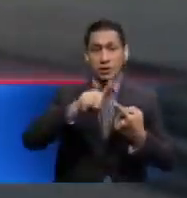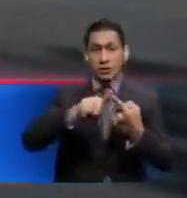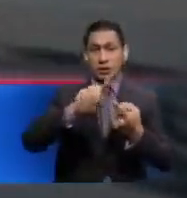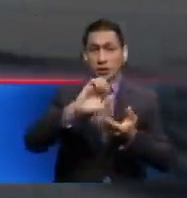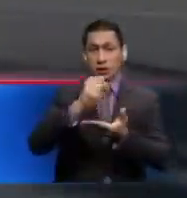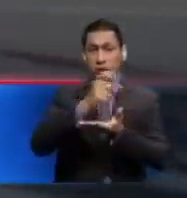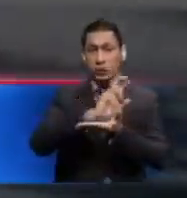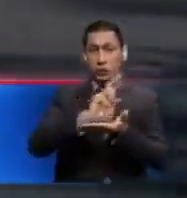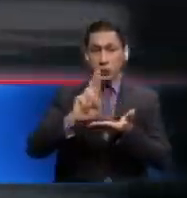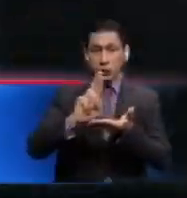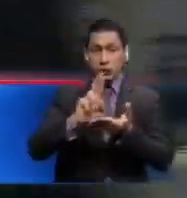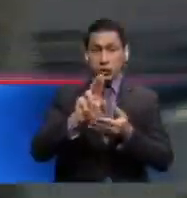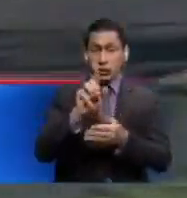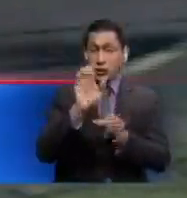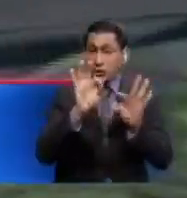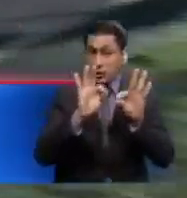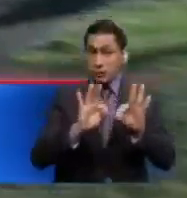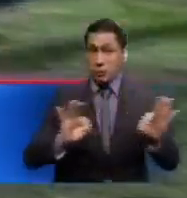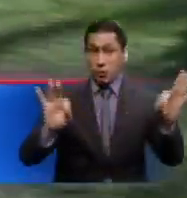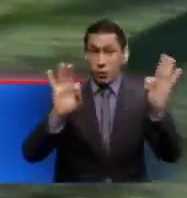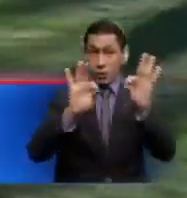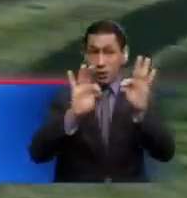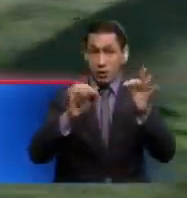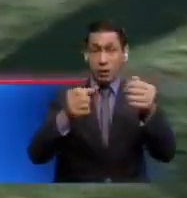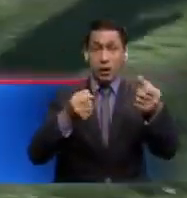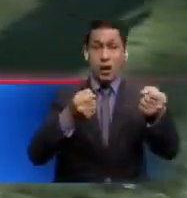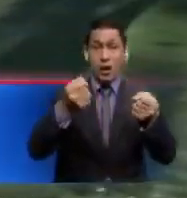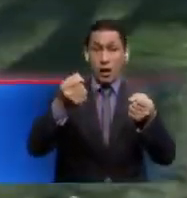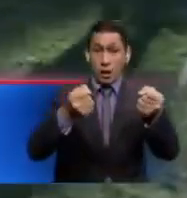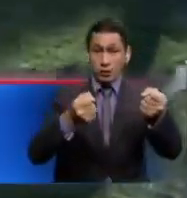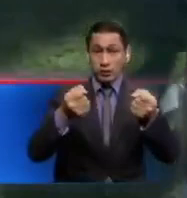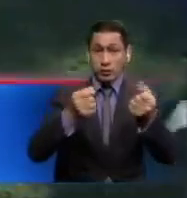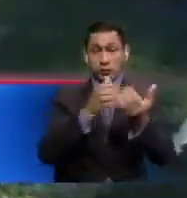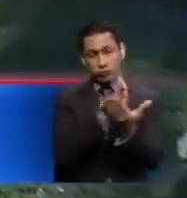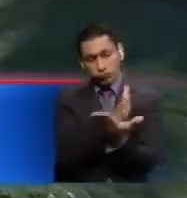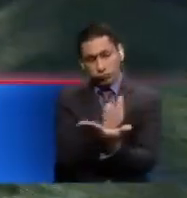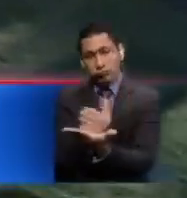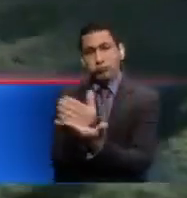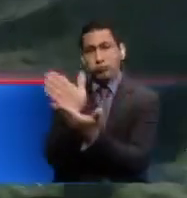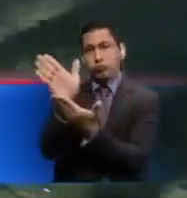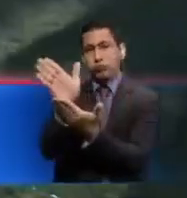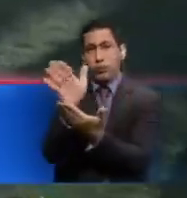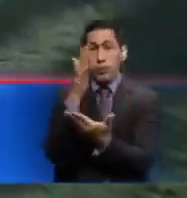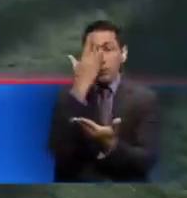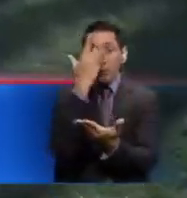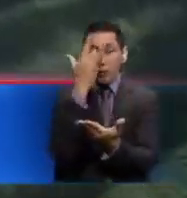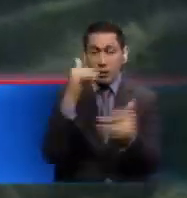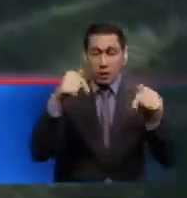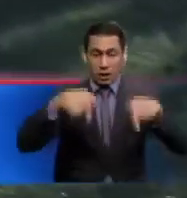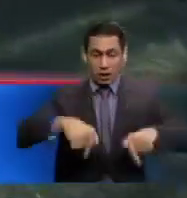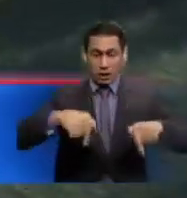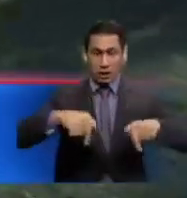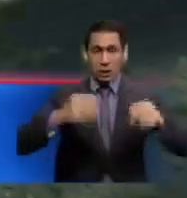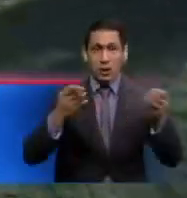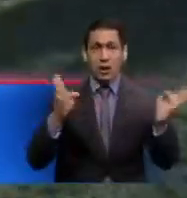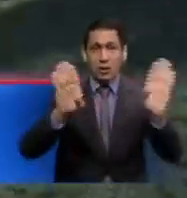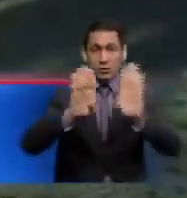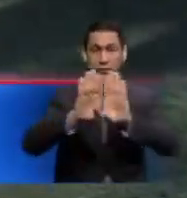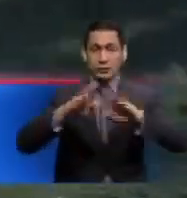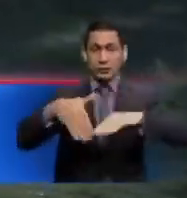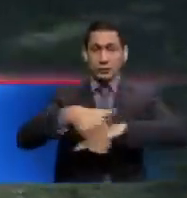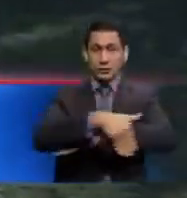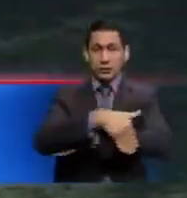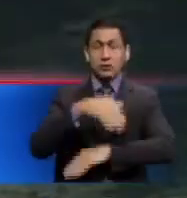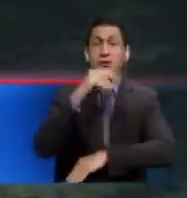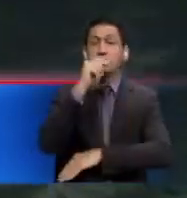que también tome las vías alternas. Es muy importante. Como ustedes pueden ver ahí al fondo se genera generado un gran caos vehicular. La policía y agentes de